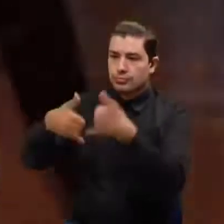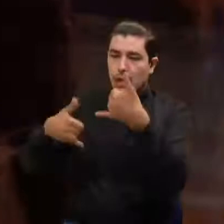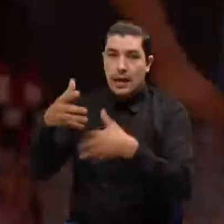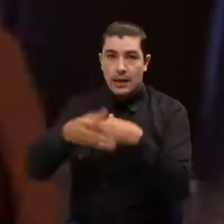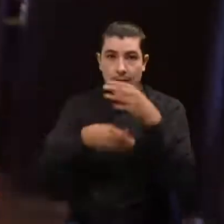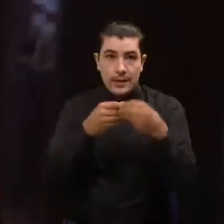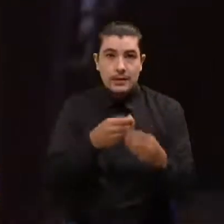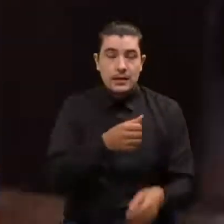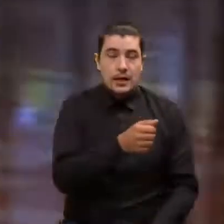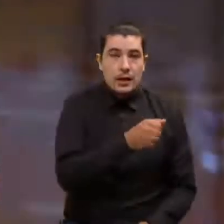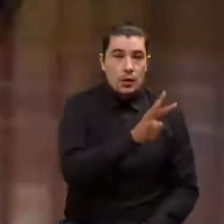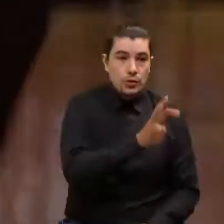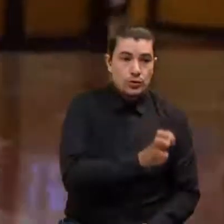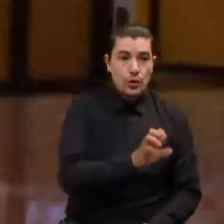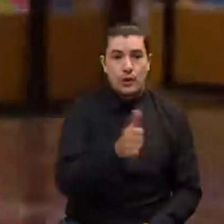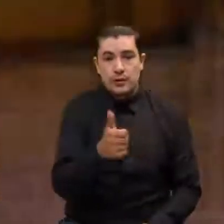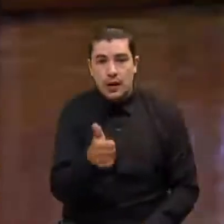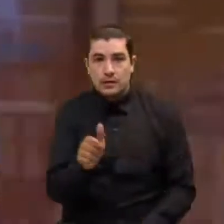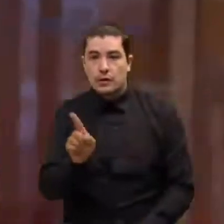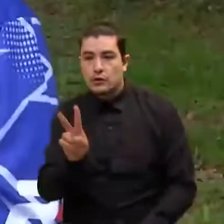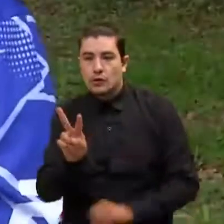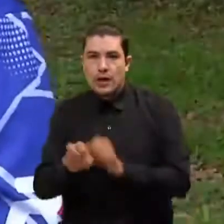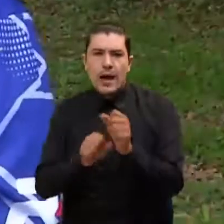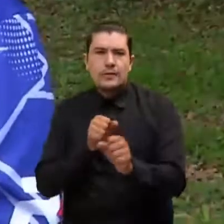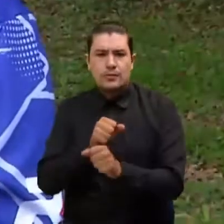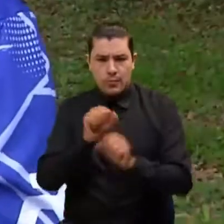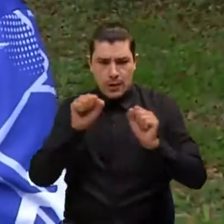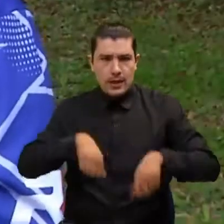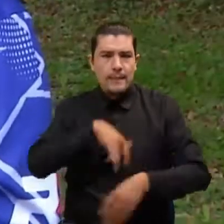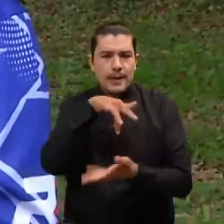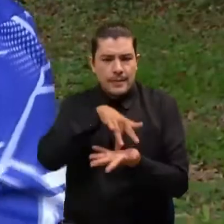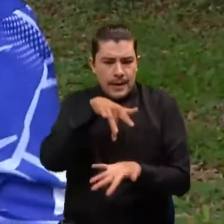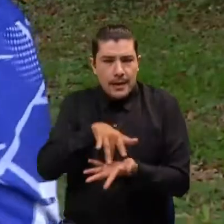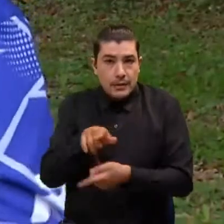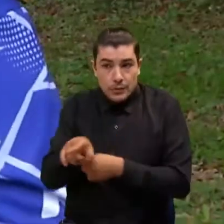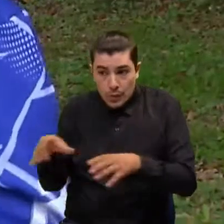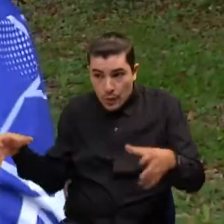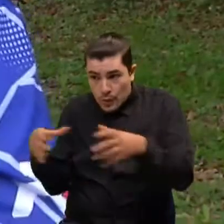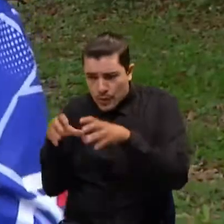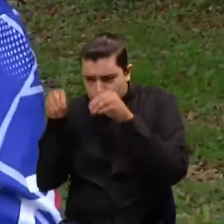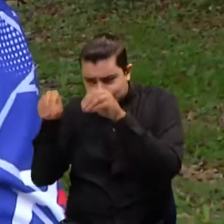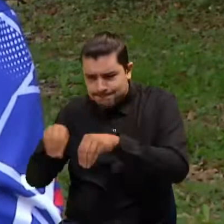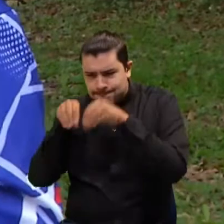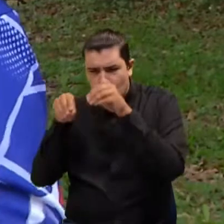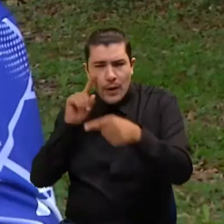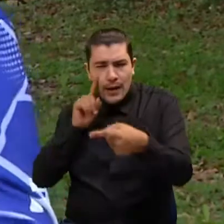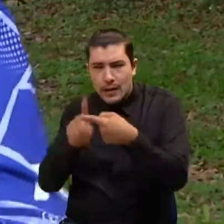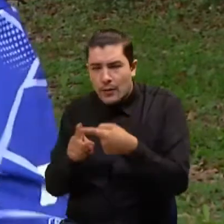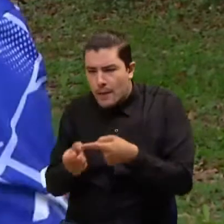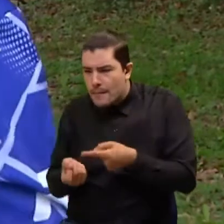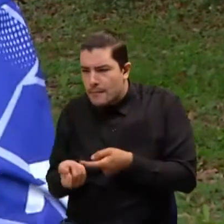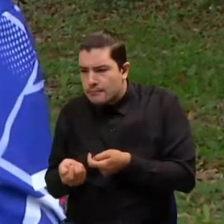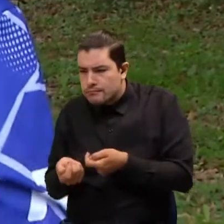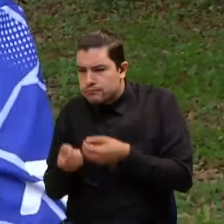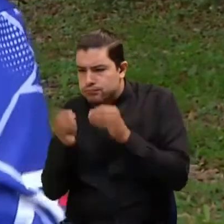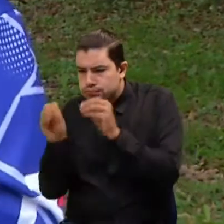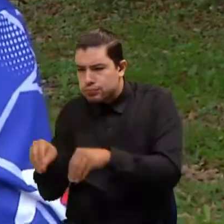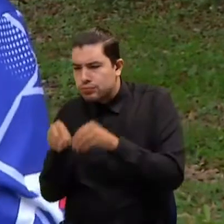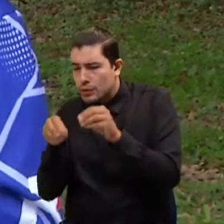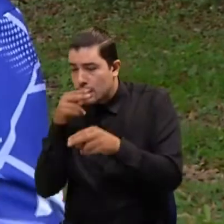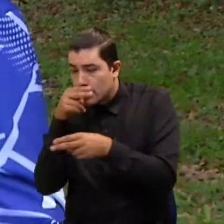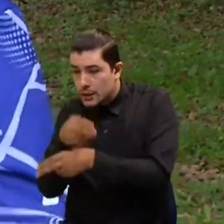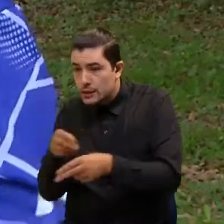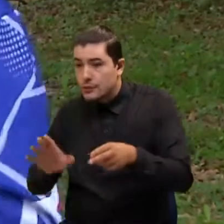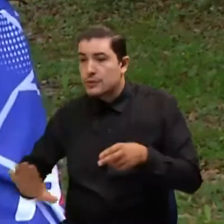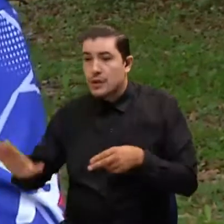sub 10 y sub 12 que además serán mixtas es un semillero entonces la idea es poder ir formando a los chicos que se interesen en el baloncesto 3 x